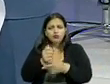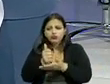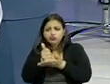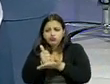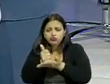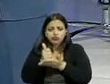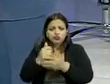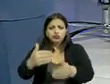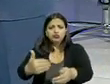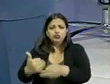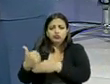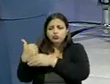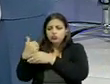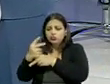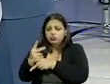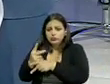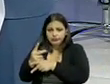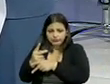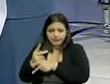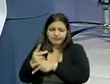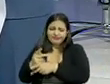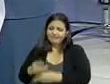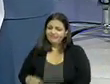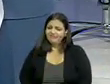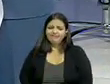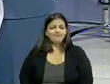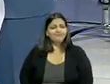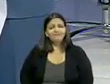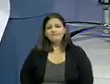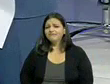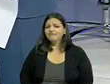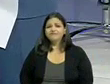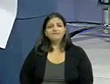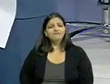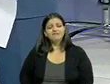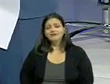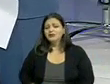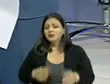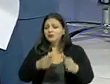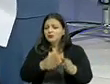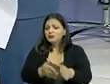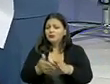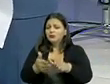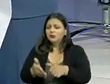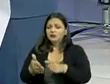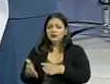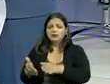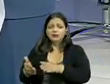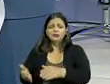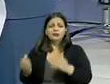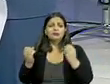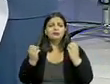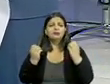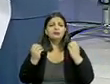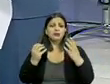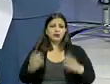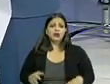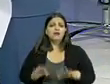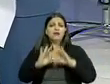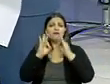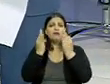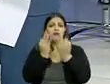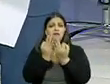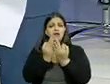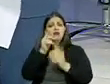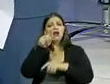son reportados, mi querida Luisa. Obviamente situaciones, por ejemplo, intrafamiliares donde hay o existe violencia, ¿no? Y